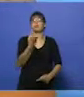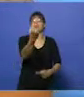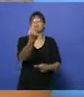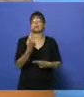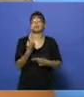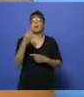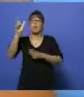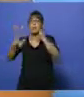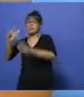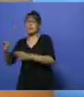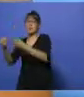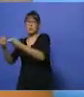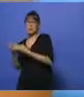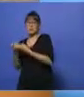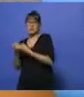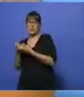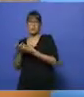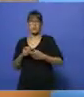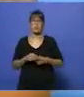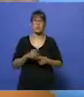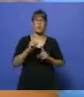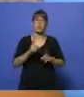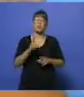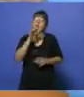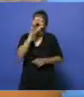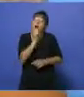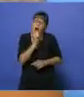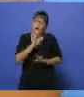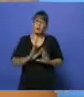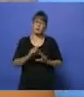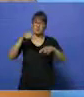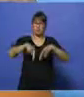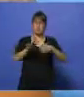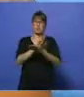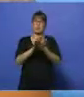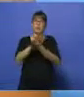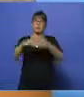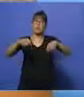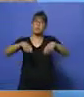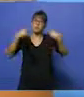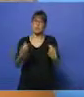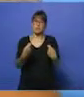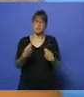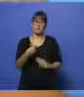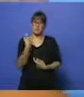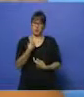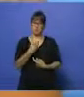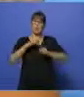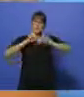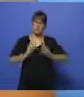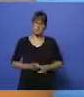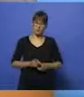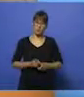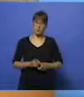muy necesarias. Y sosteniéndonos, ¿no?, en una crisis que nos afecta, porque nadie puede estar exento a